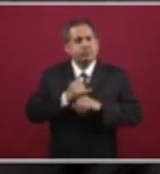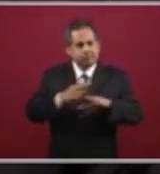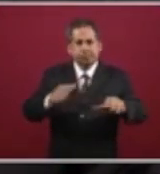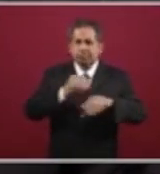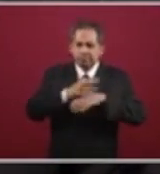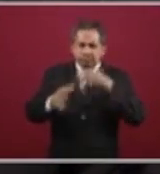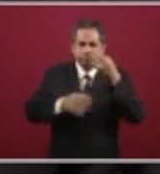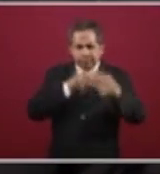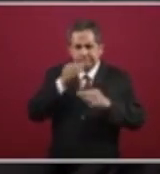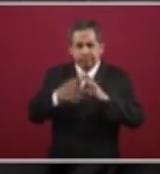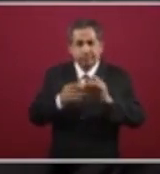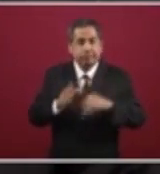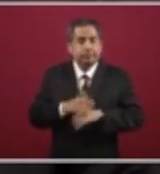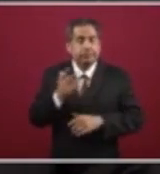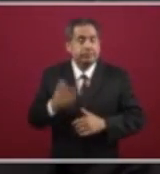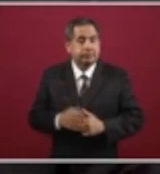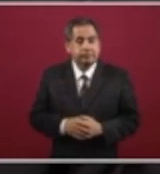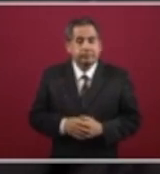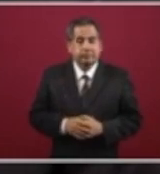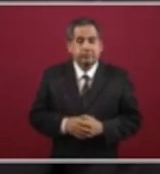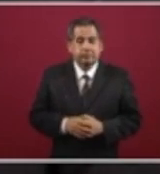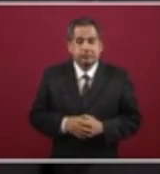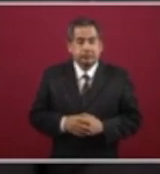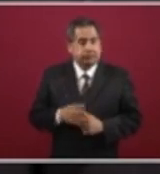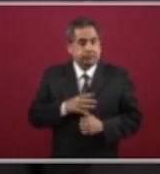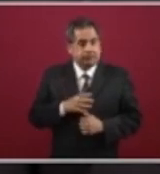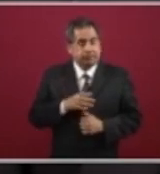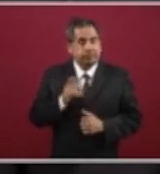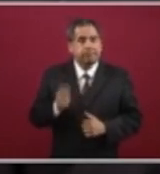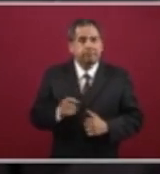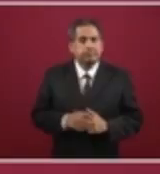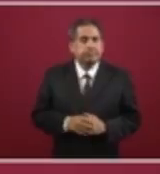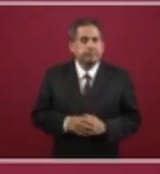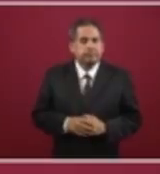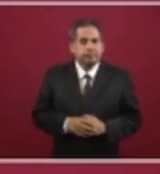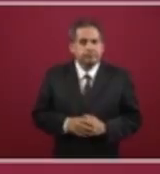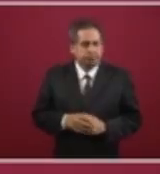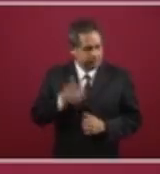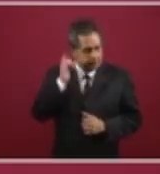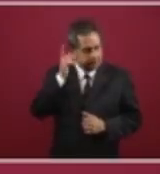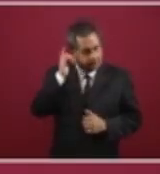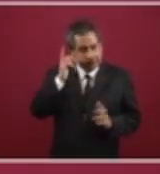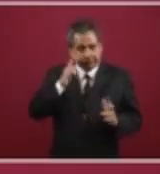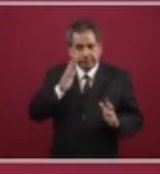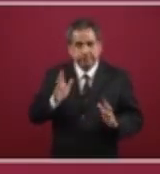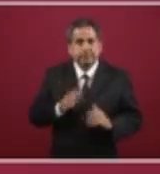informando porque hay, ojalá y sea